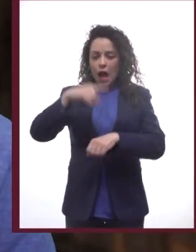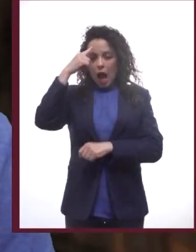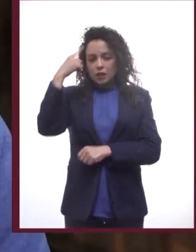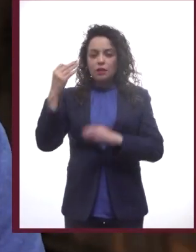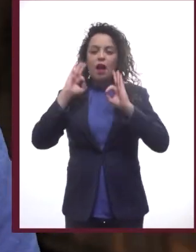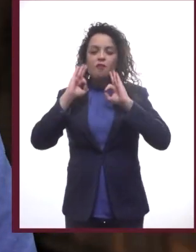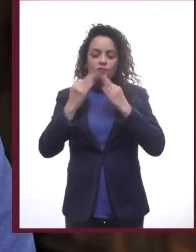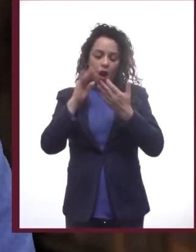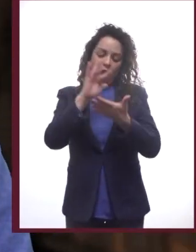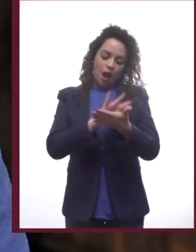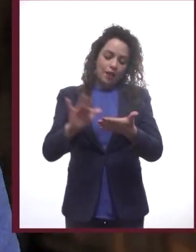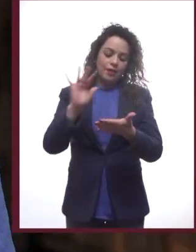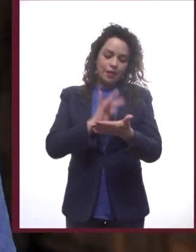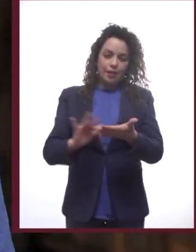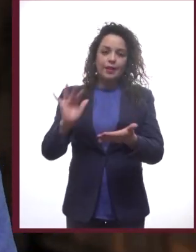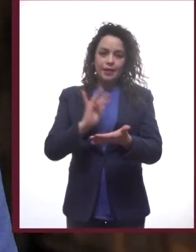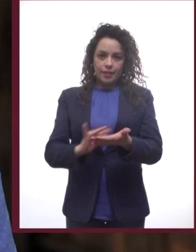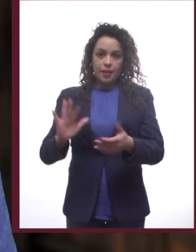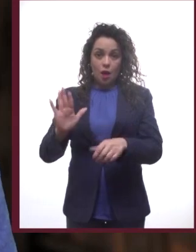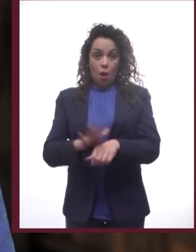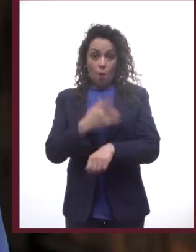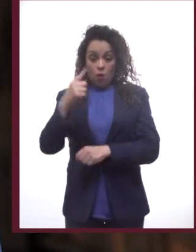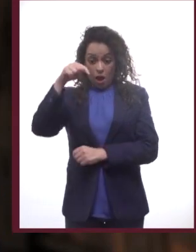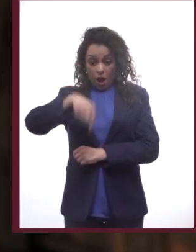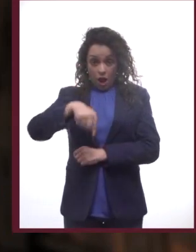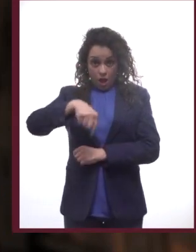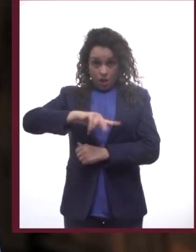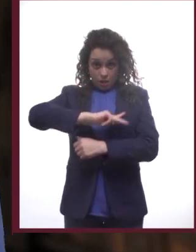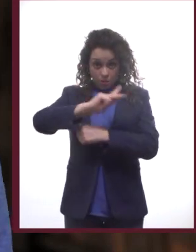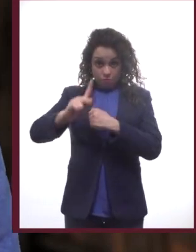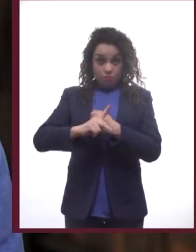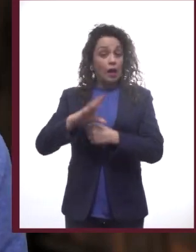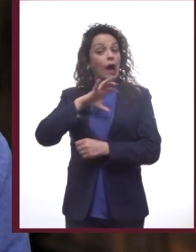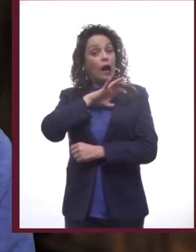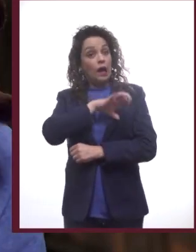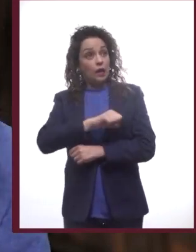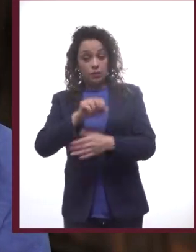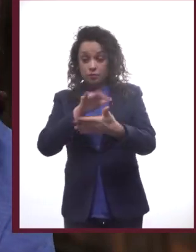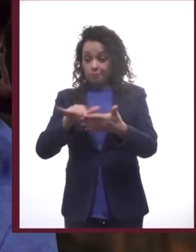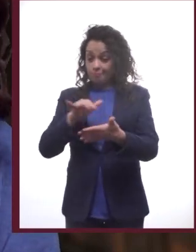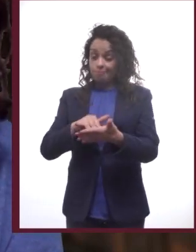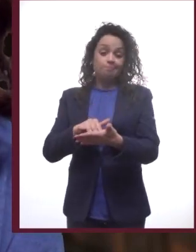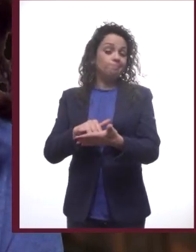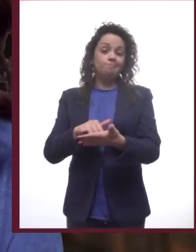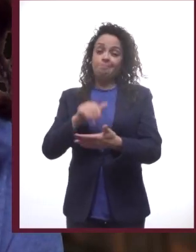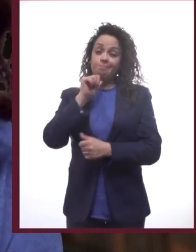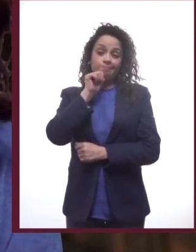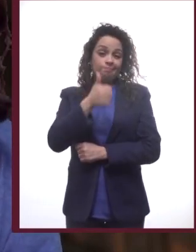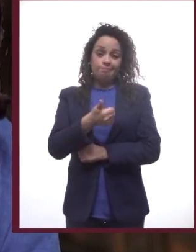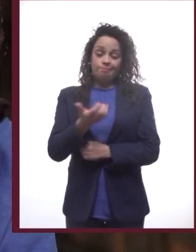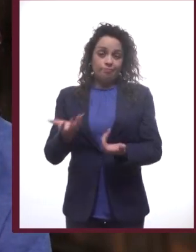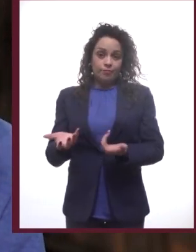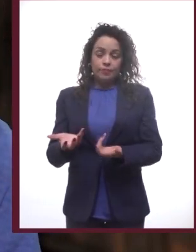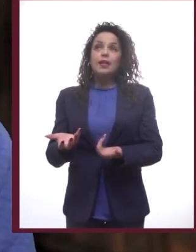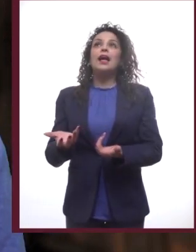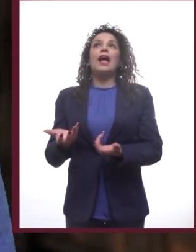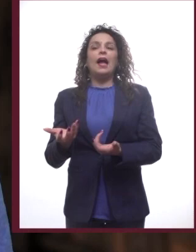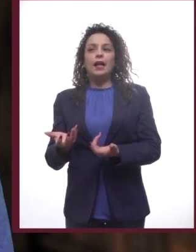lectura. Después de todo, no somos precisamente un país de lectores. Hablando de lectores,